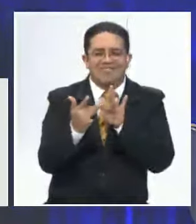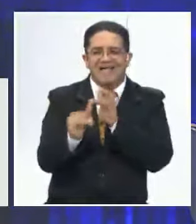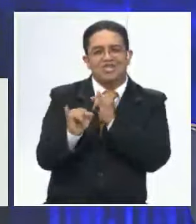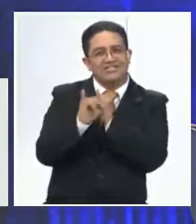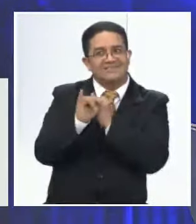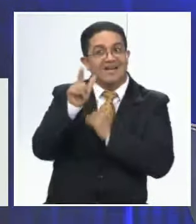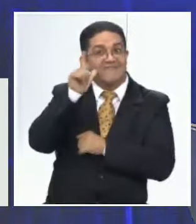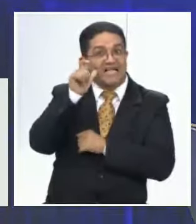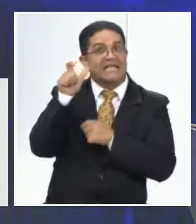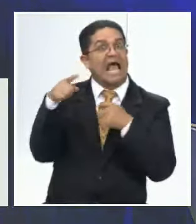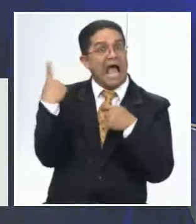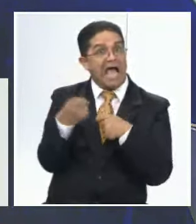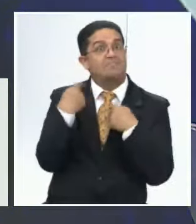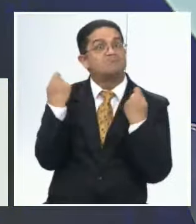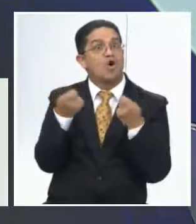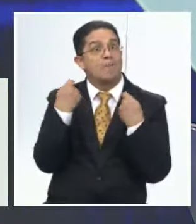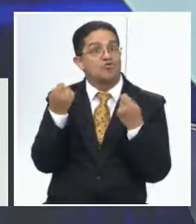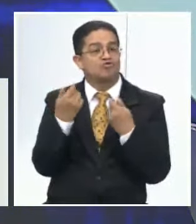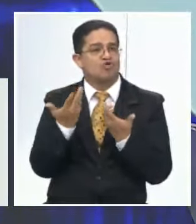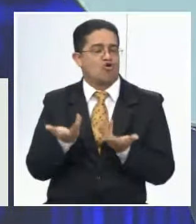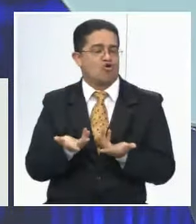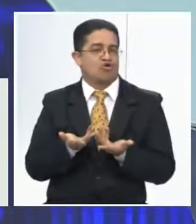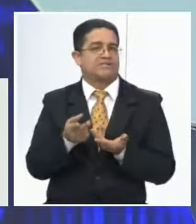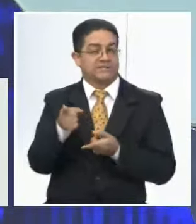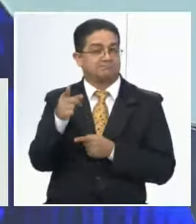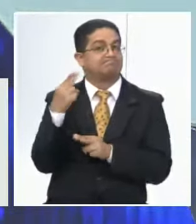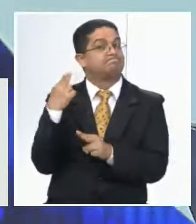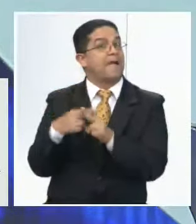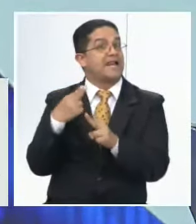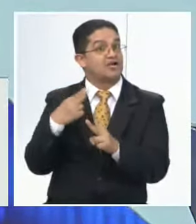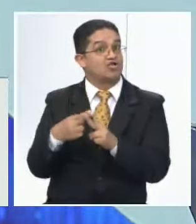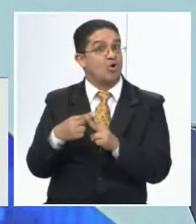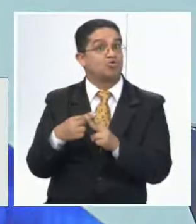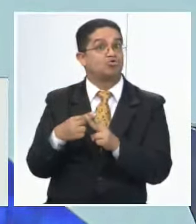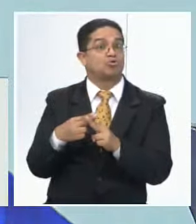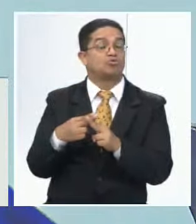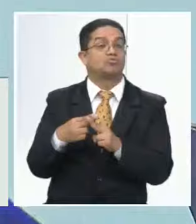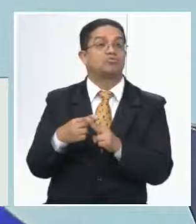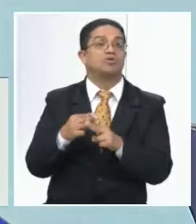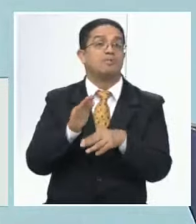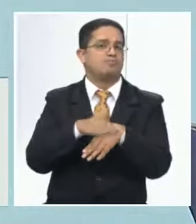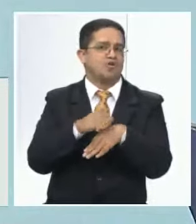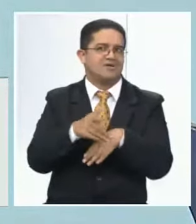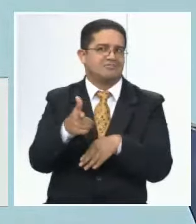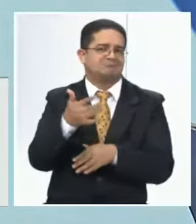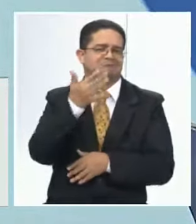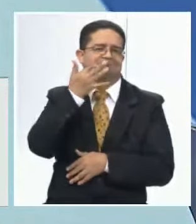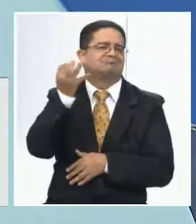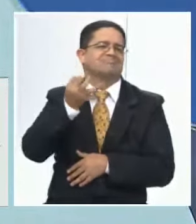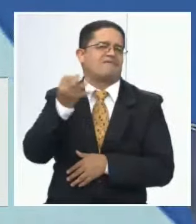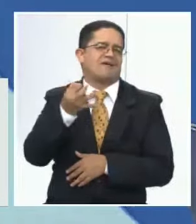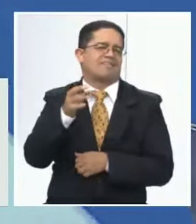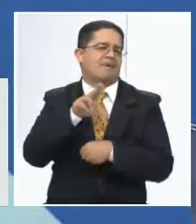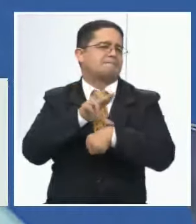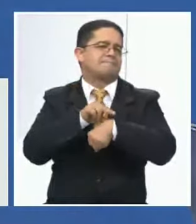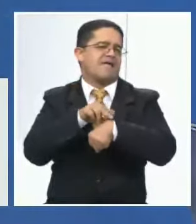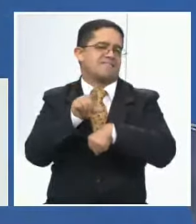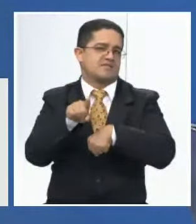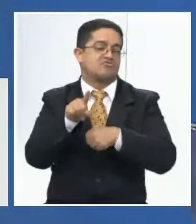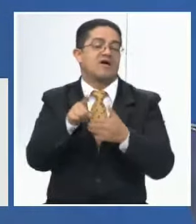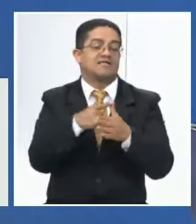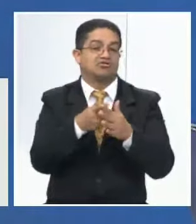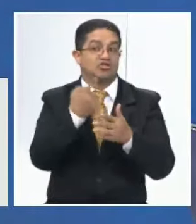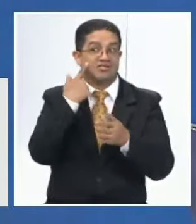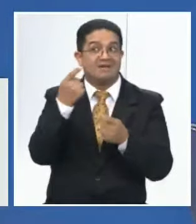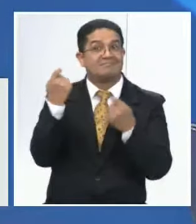por promociones, que muchas veces intrusismo y lo peligroso que es. Entonces se van por lo económico, tal vez. Los tratamientos médicos,